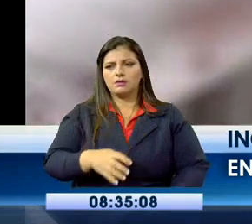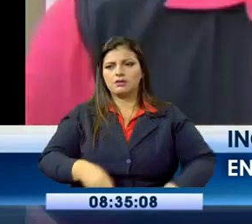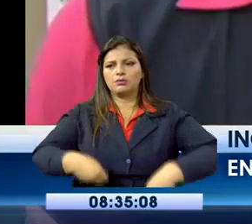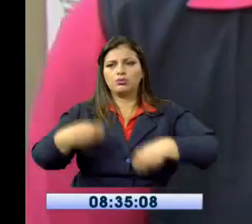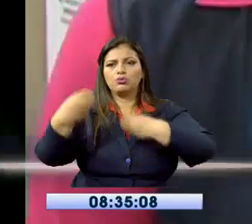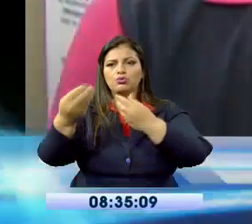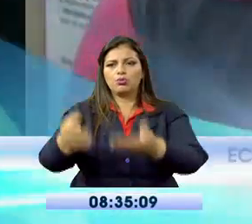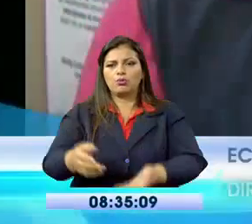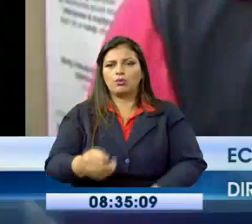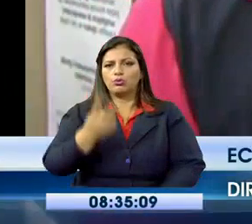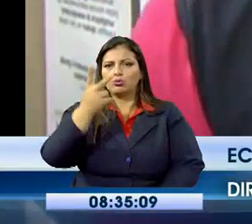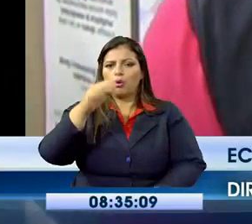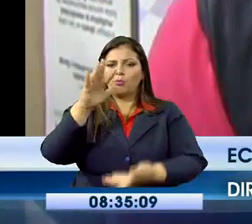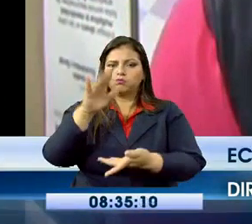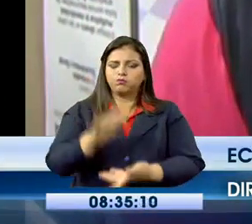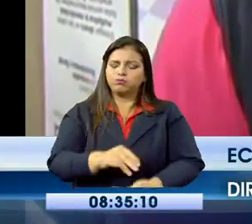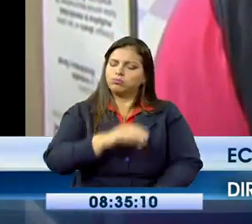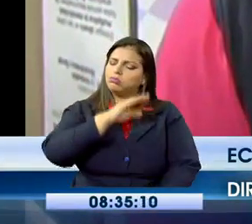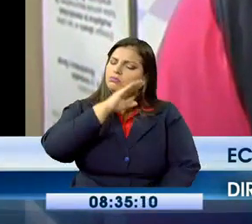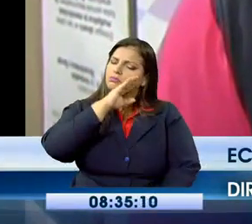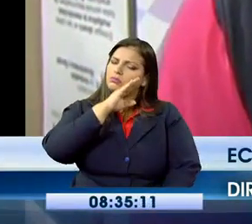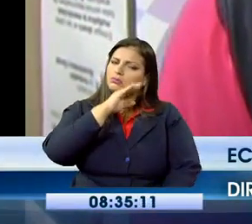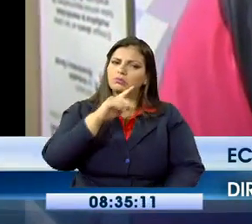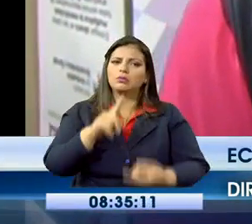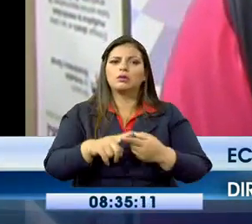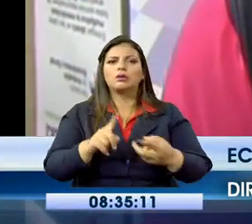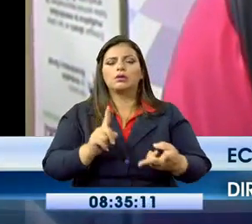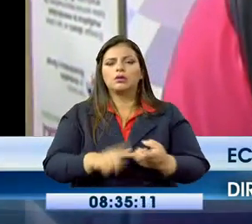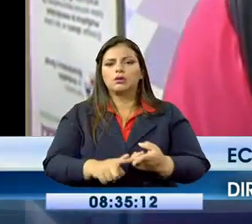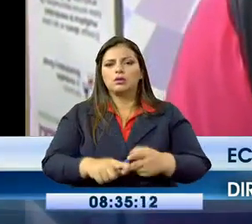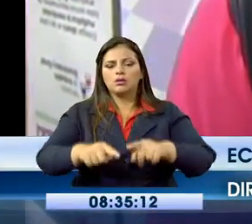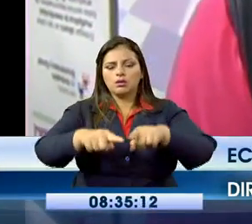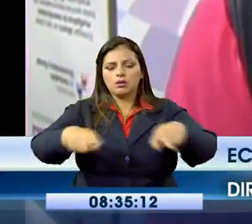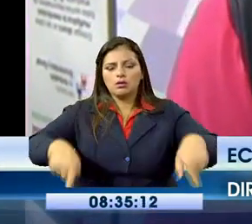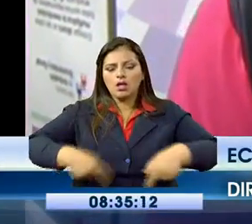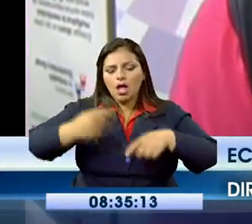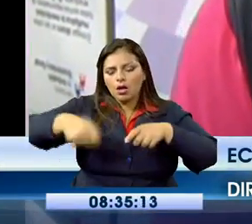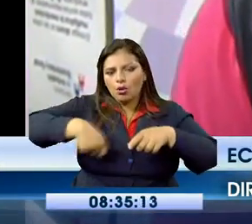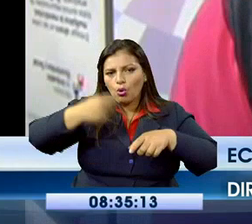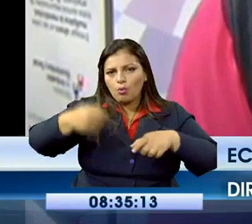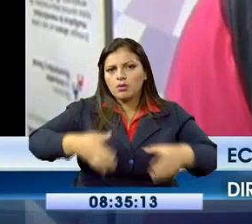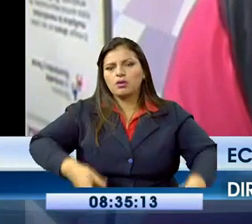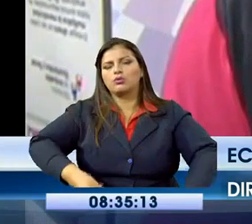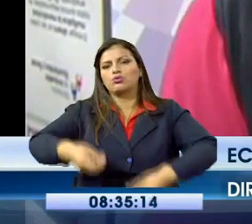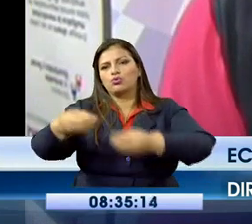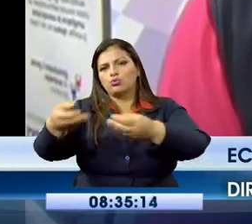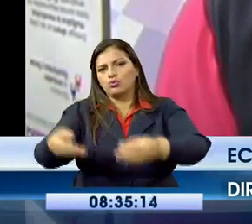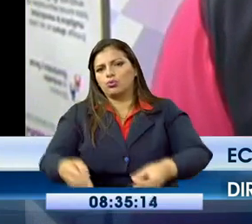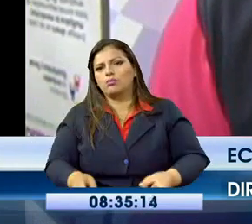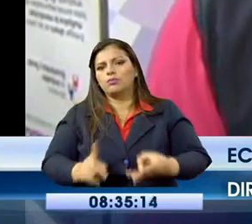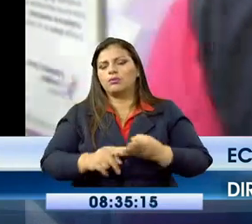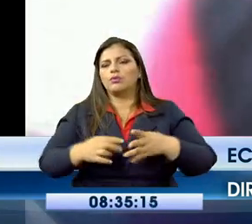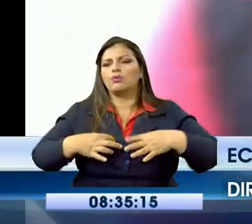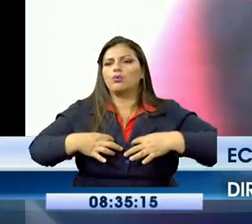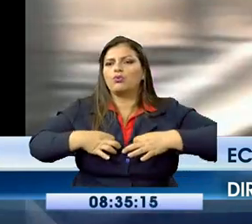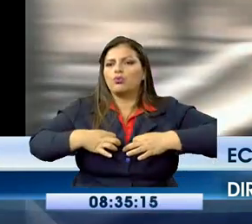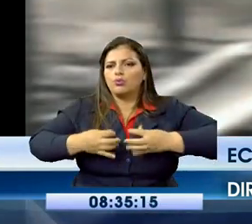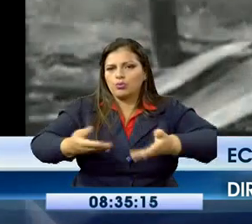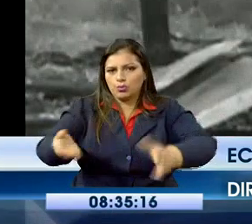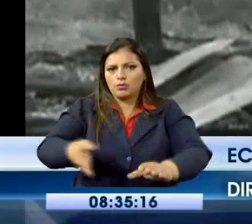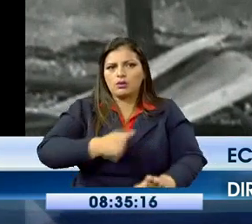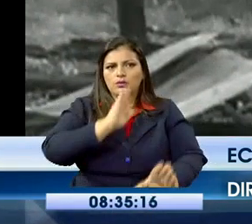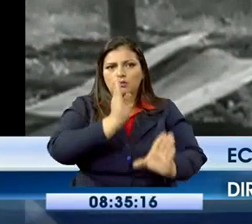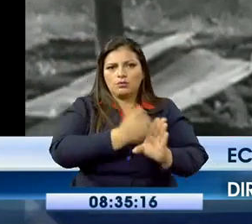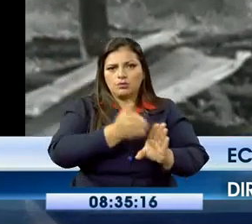también le entregamos 1 kit de vajilla, 1 kit de vestir y también fuimos con ayuda psicológica. Y